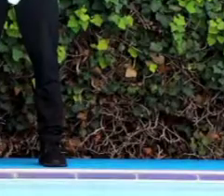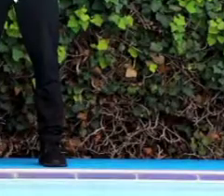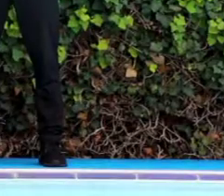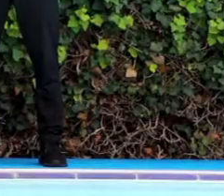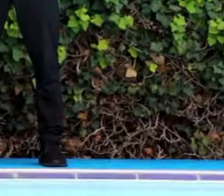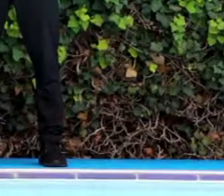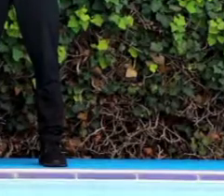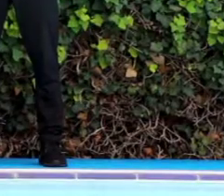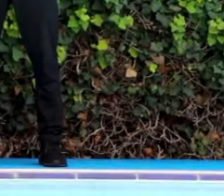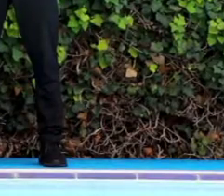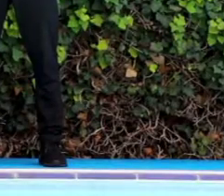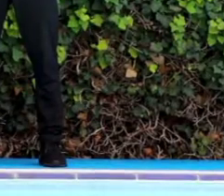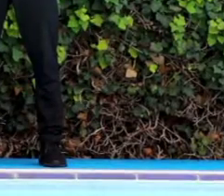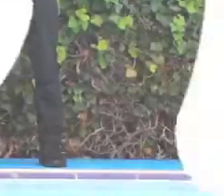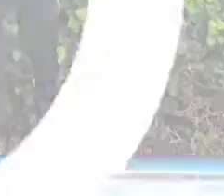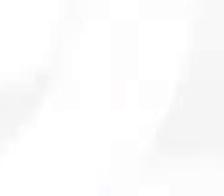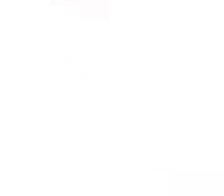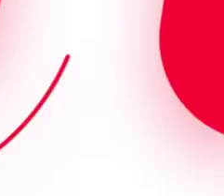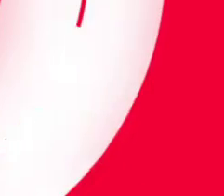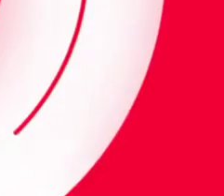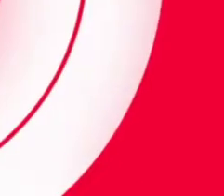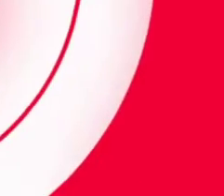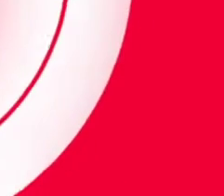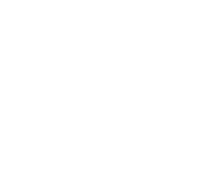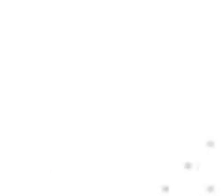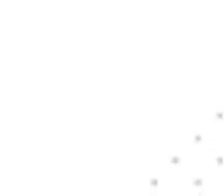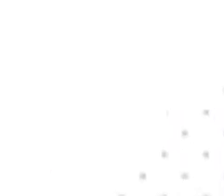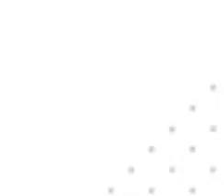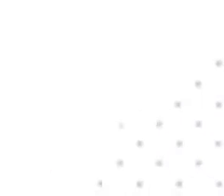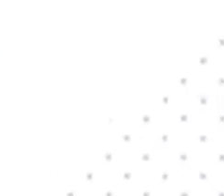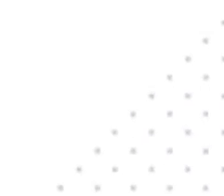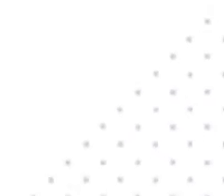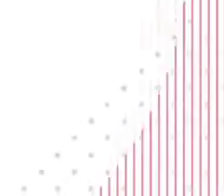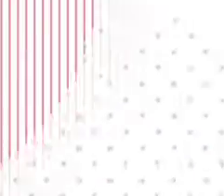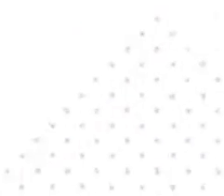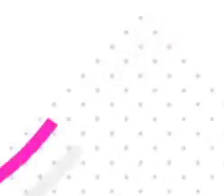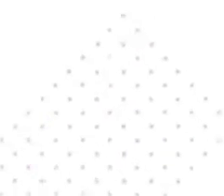la activación, no olvides la protección.